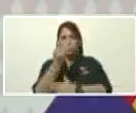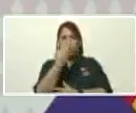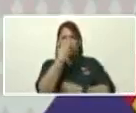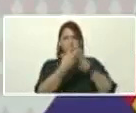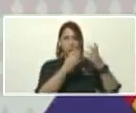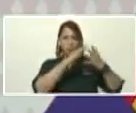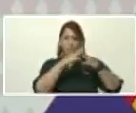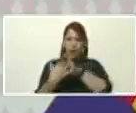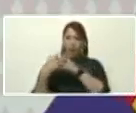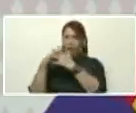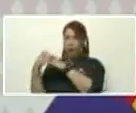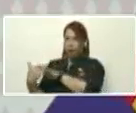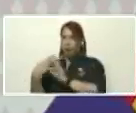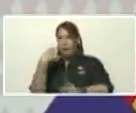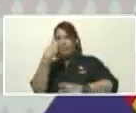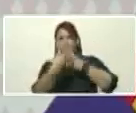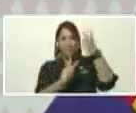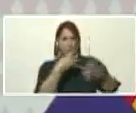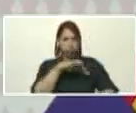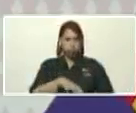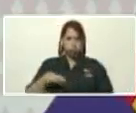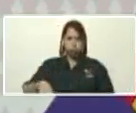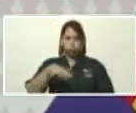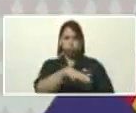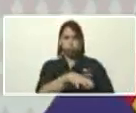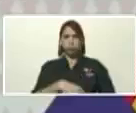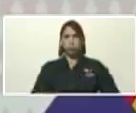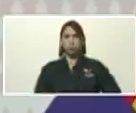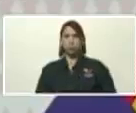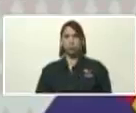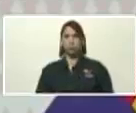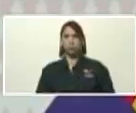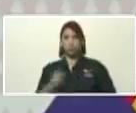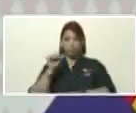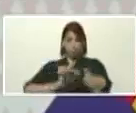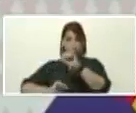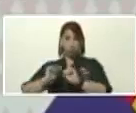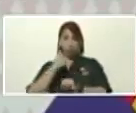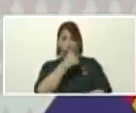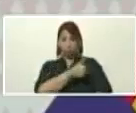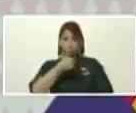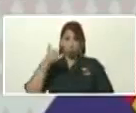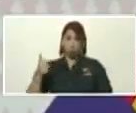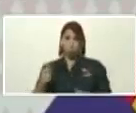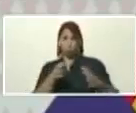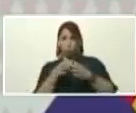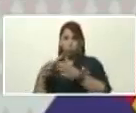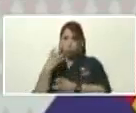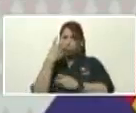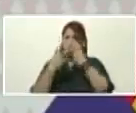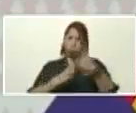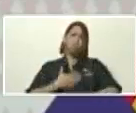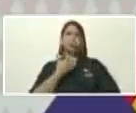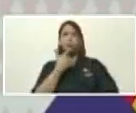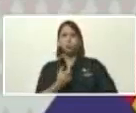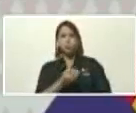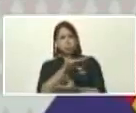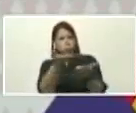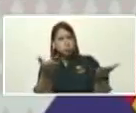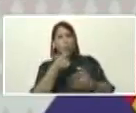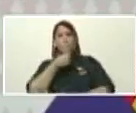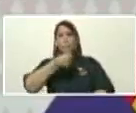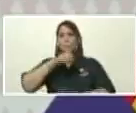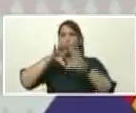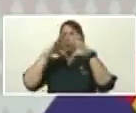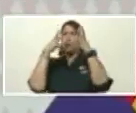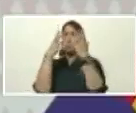barrio, estado por estado, sindicato por sindicato. Y yo le puedo decir hoy a ustedes, periodistas del